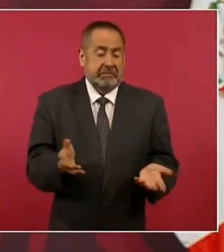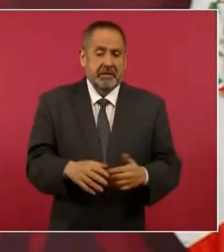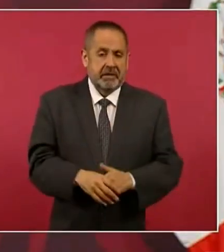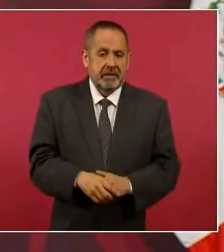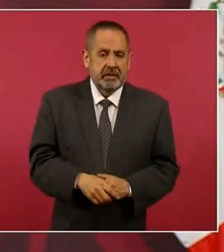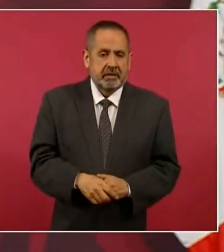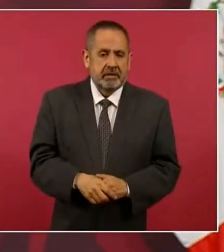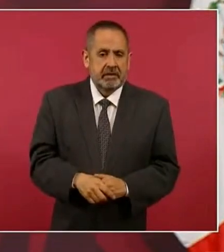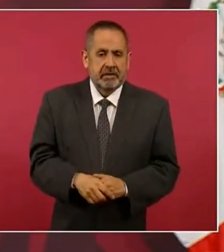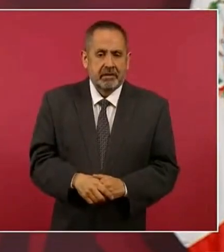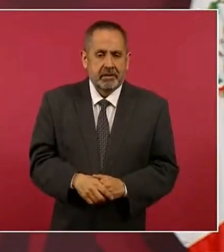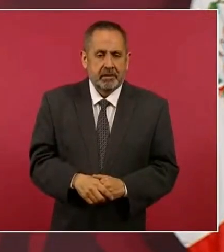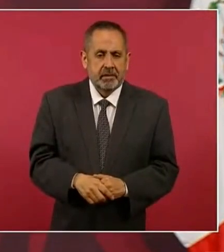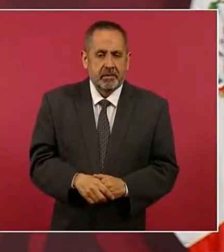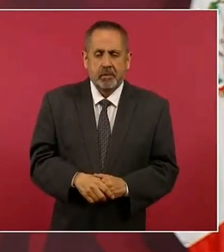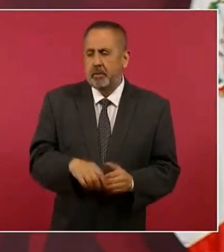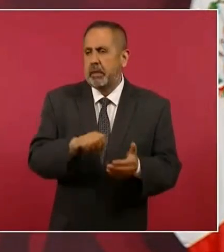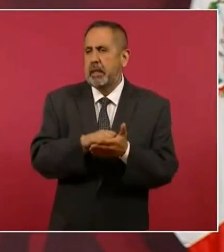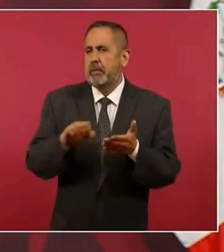ahora,